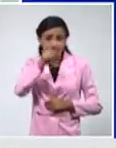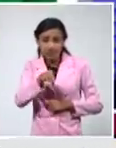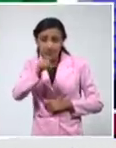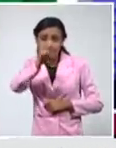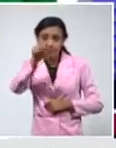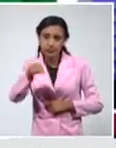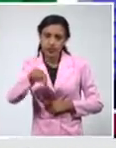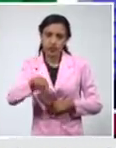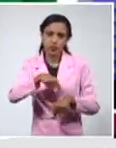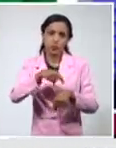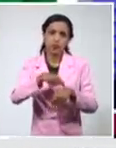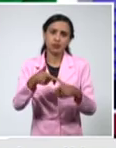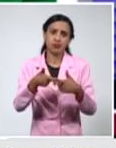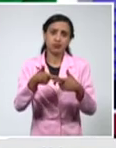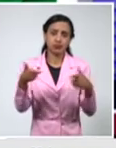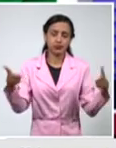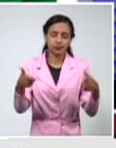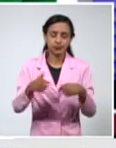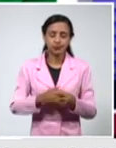El